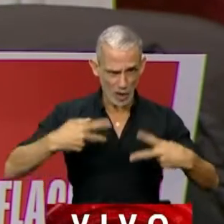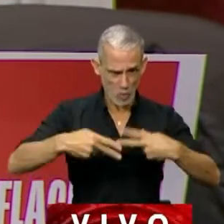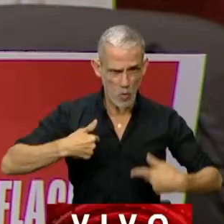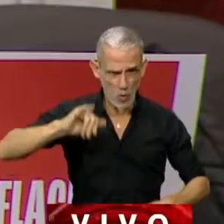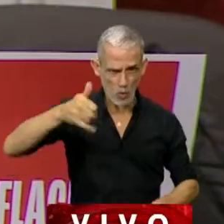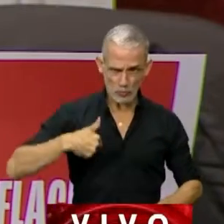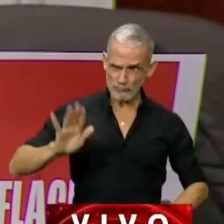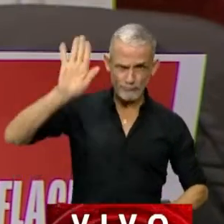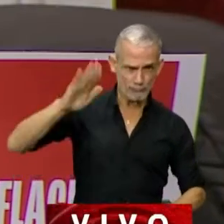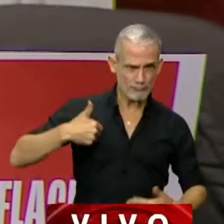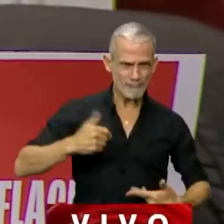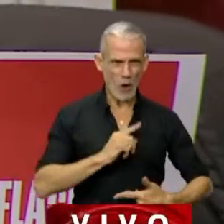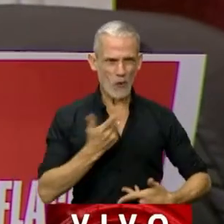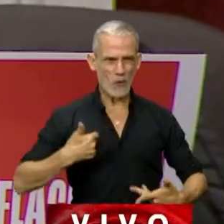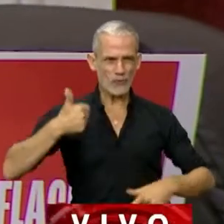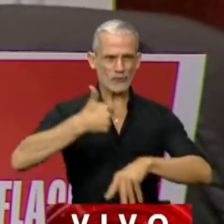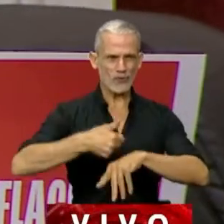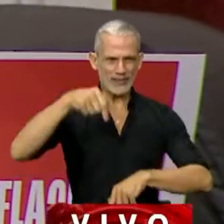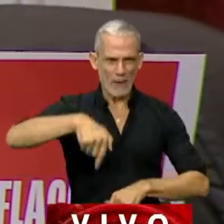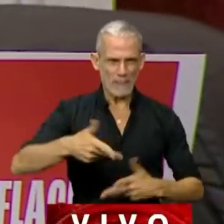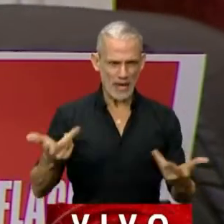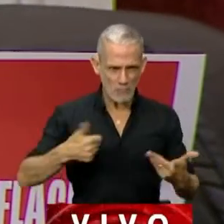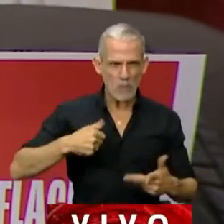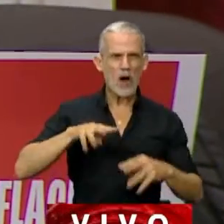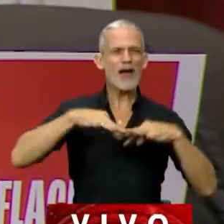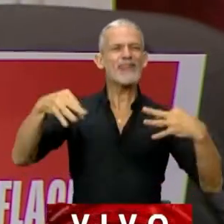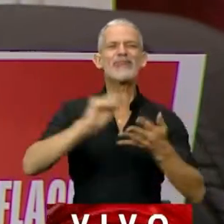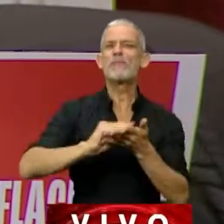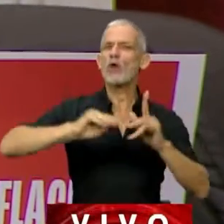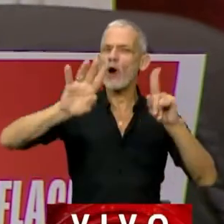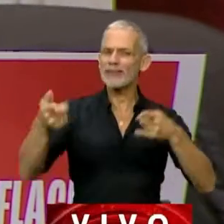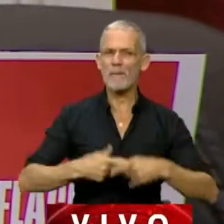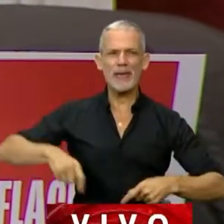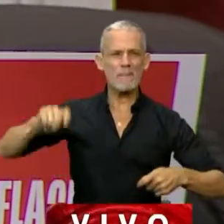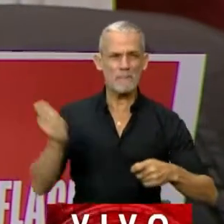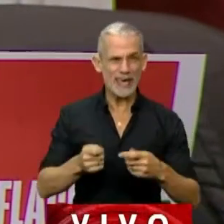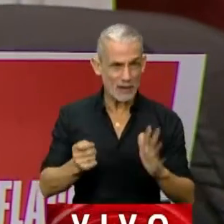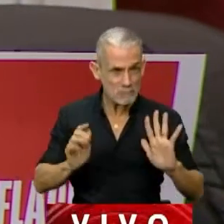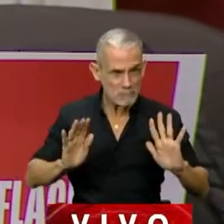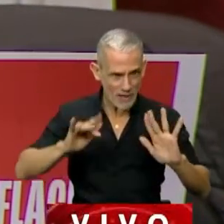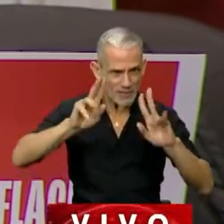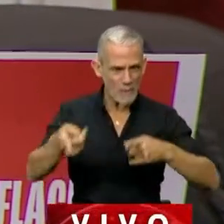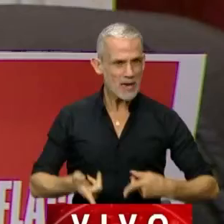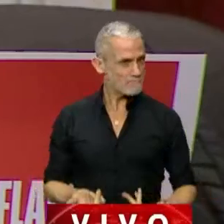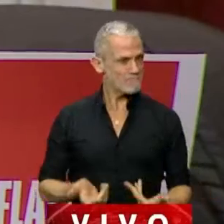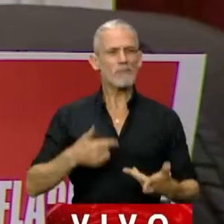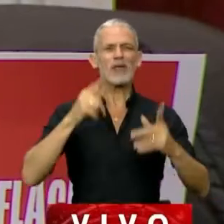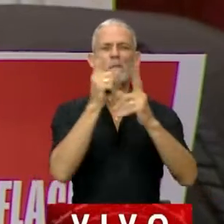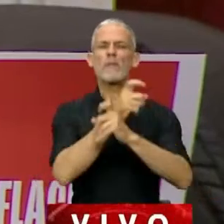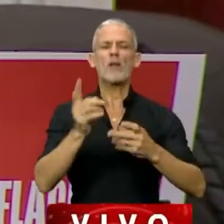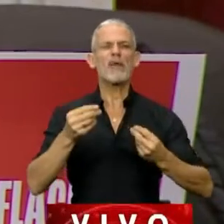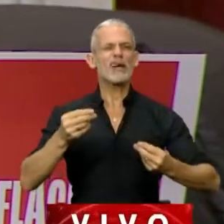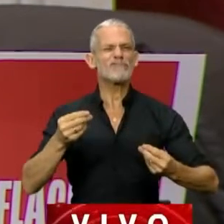supuesto. Acá estamos y también ingresamos a la Cámara de Diputados. Por eso, el problema